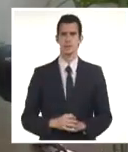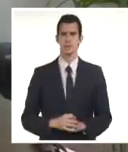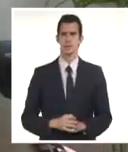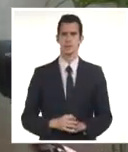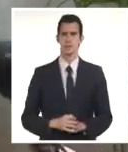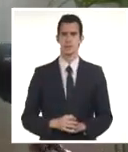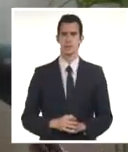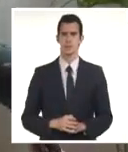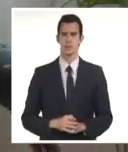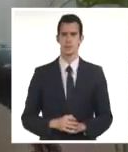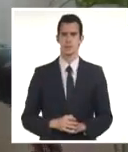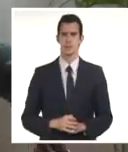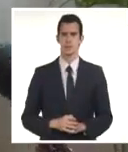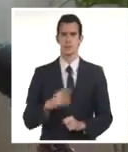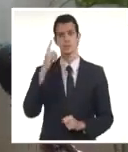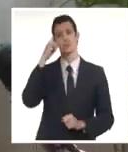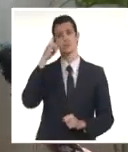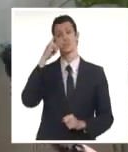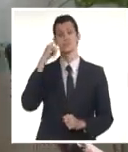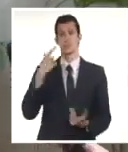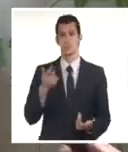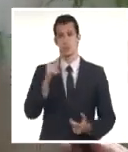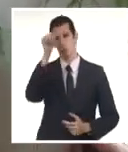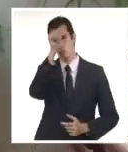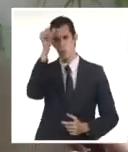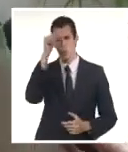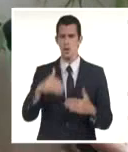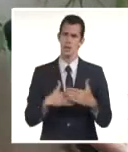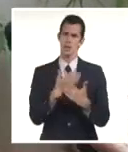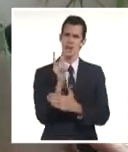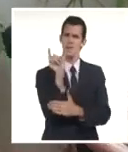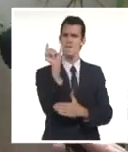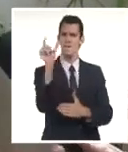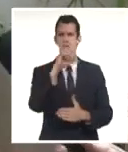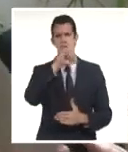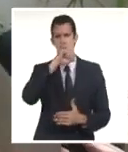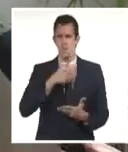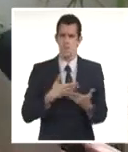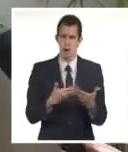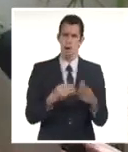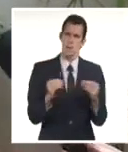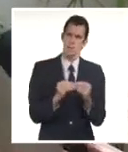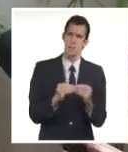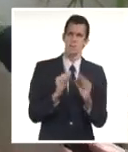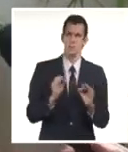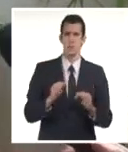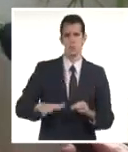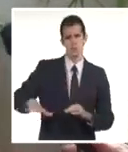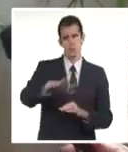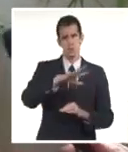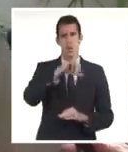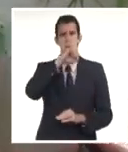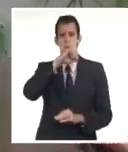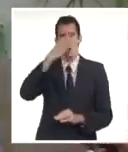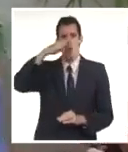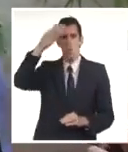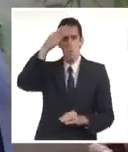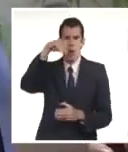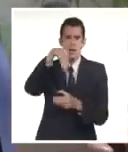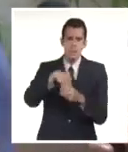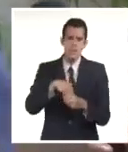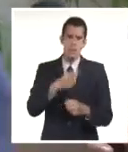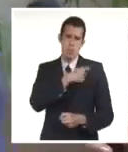domingo se avecina el Día de las Madres, yo creo que hay que hacer un reconocimiento también a todas las madres cubanas que, como parte de ese